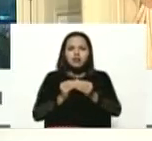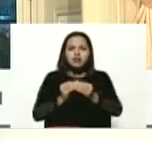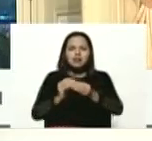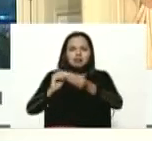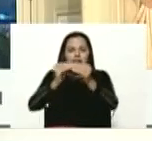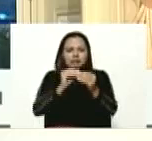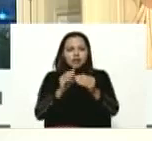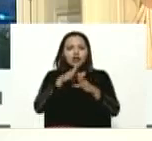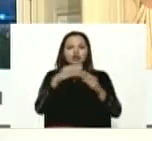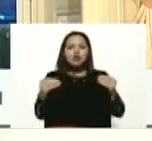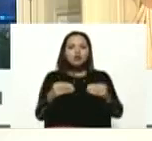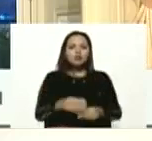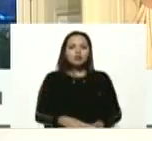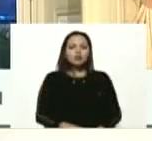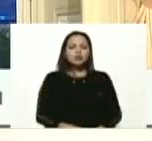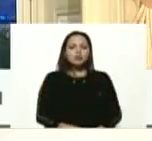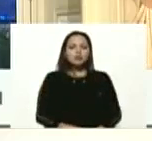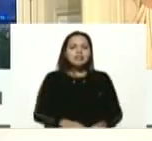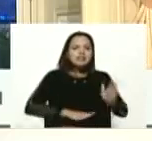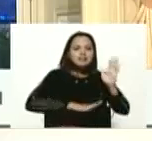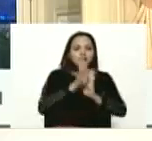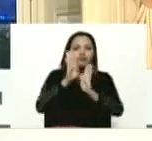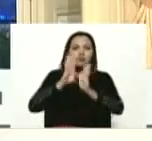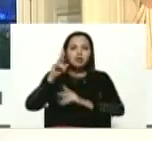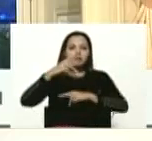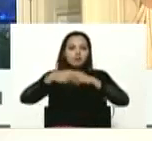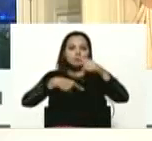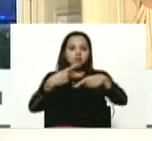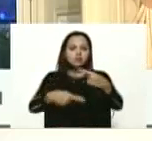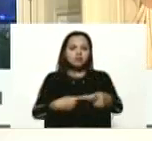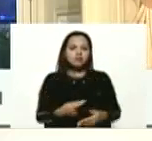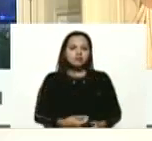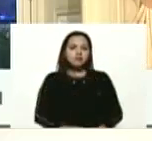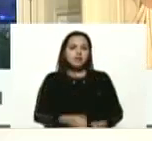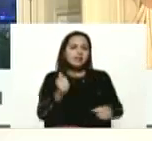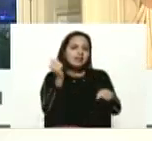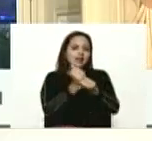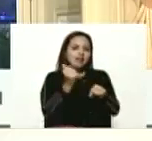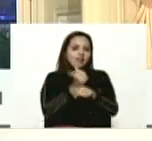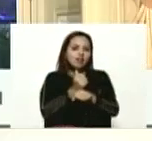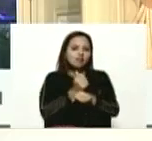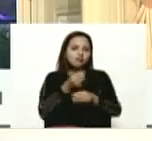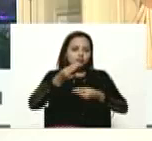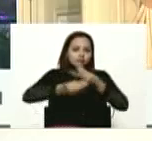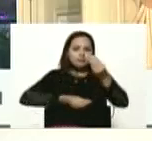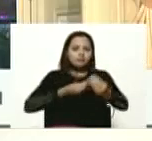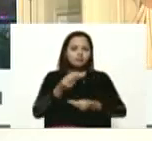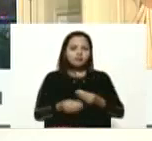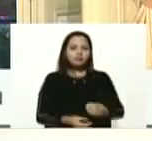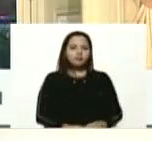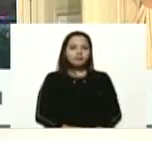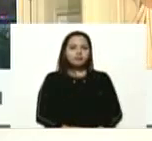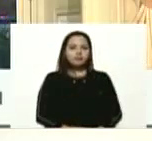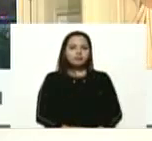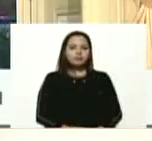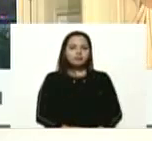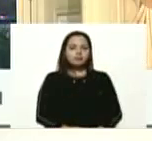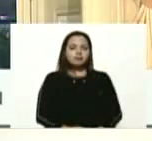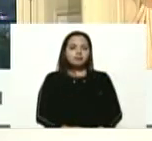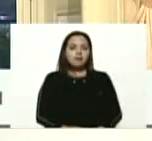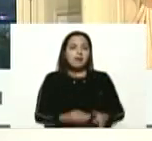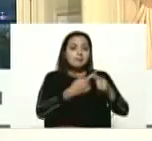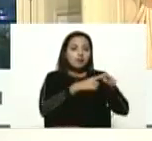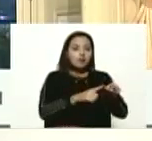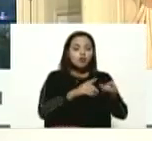instalando todo, desarrollando los procesos de trabajo y de producción. Entonces Bloomberg,